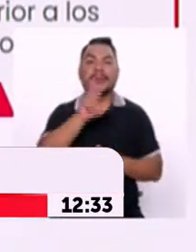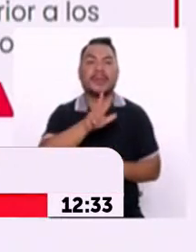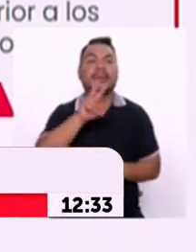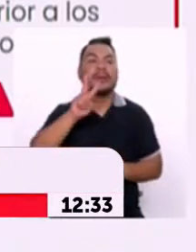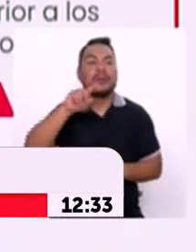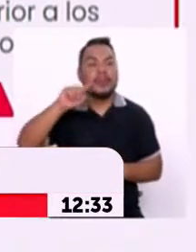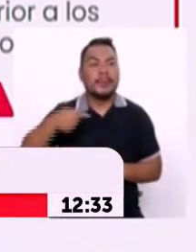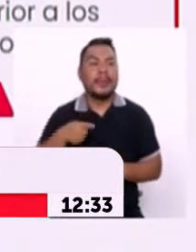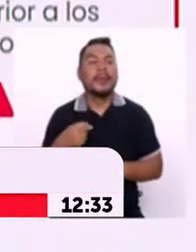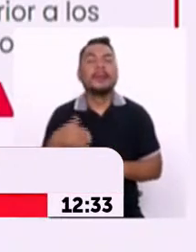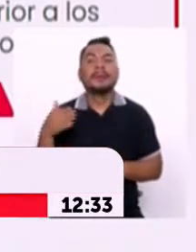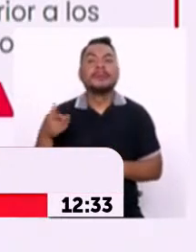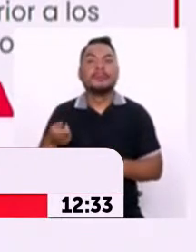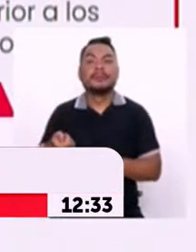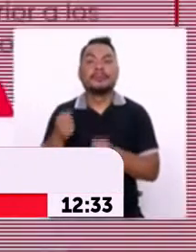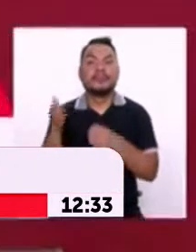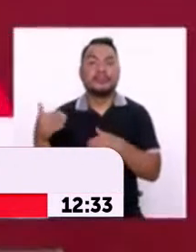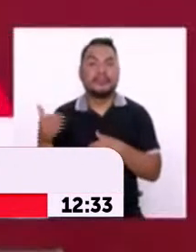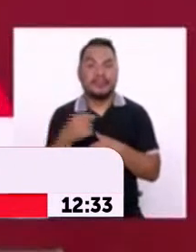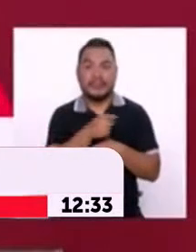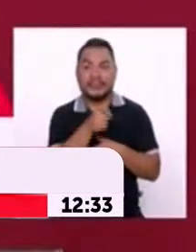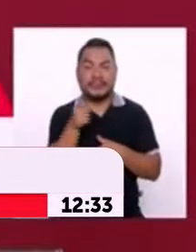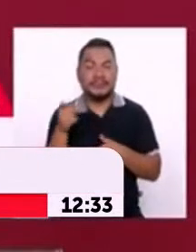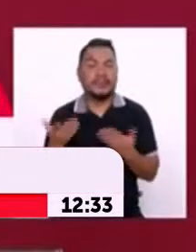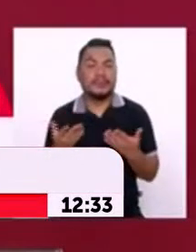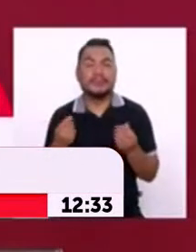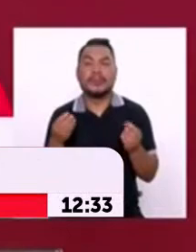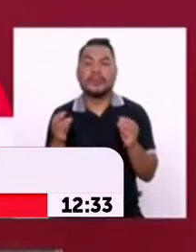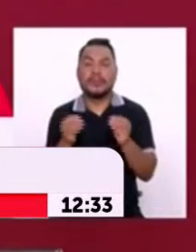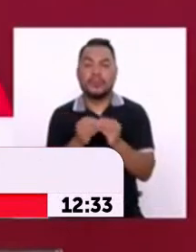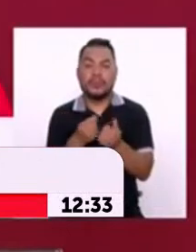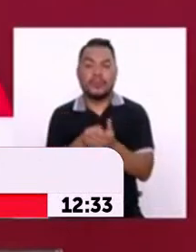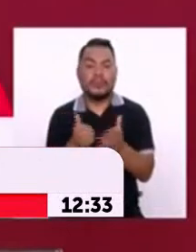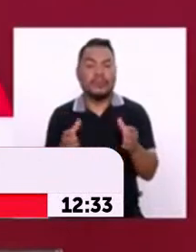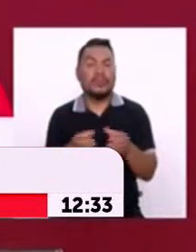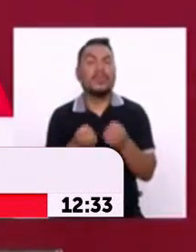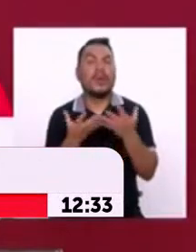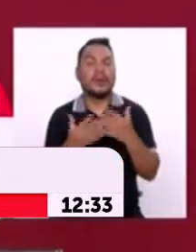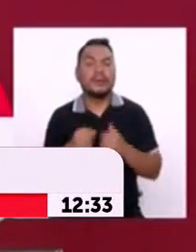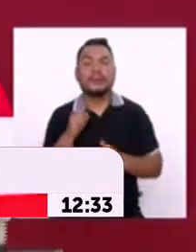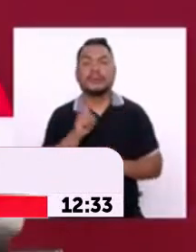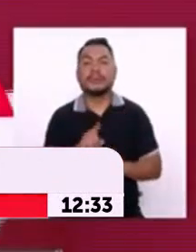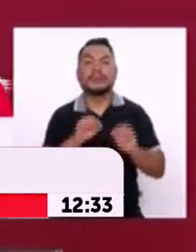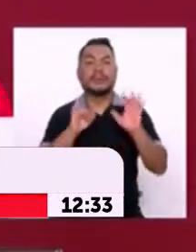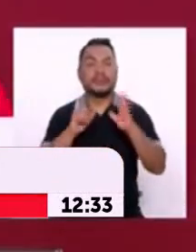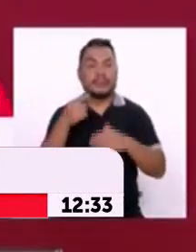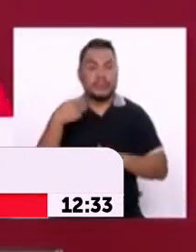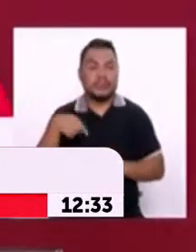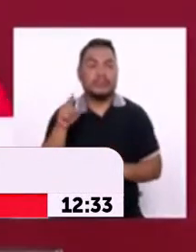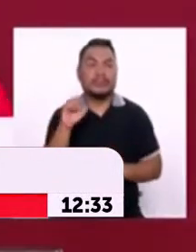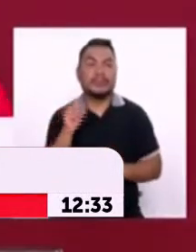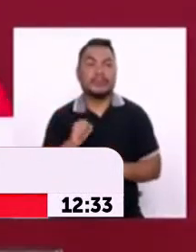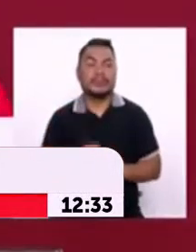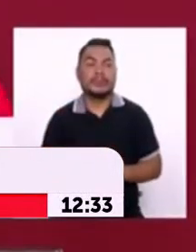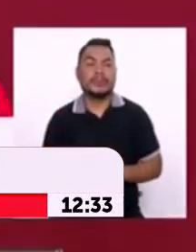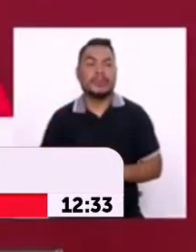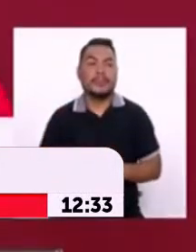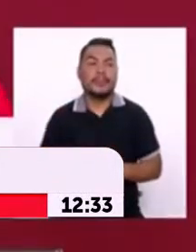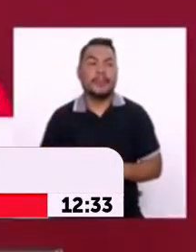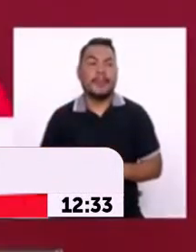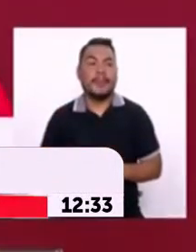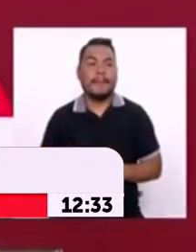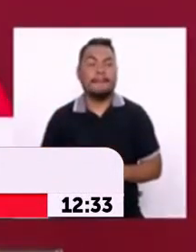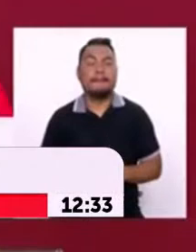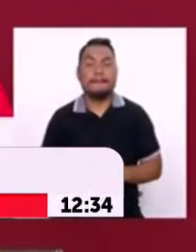de 32.000 pescadores artesanales por un monto superior a los 16 millones de